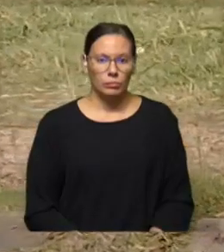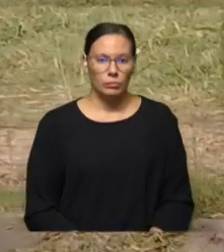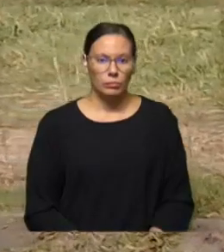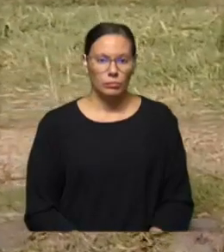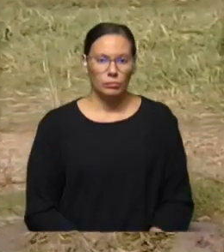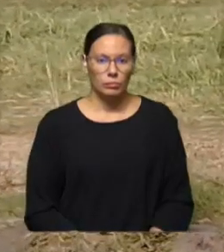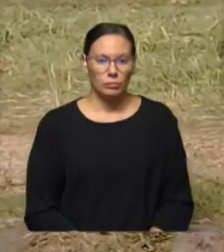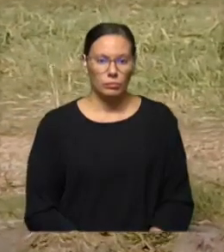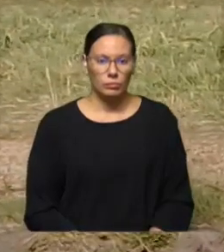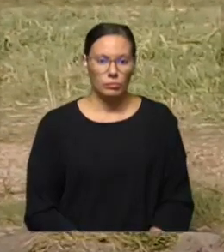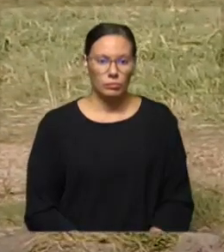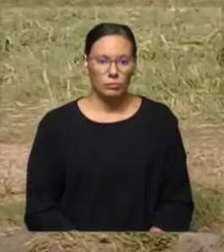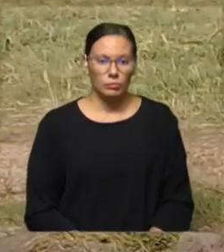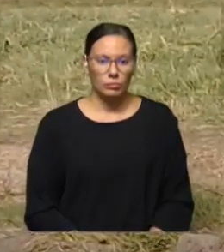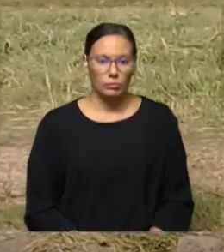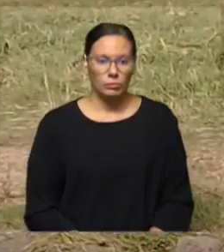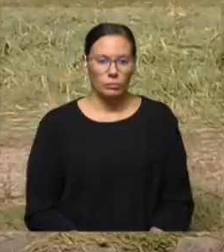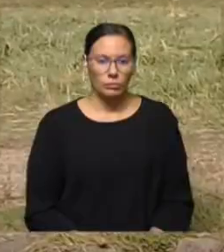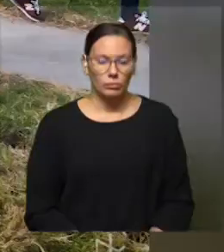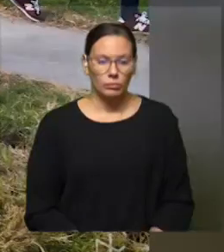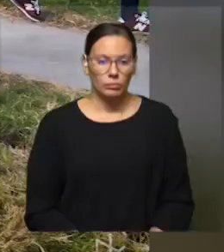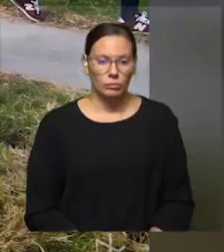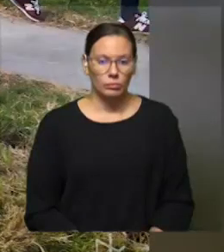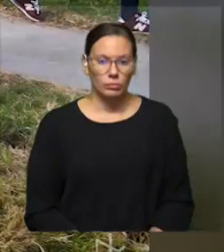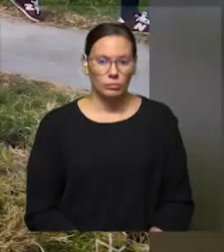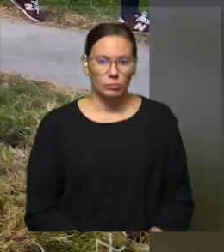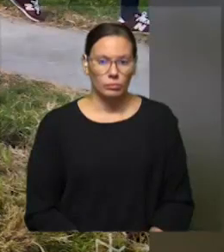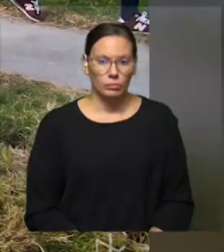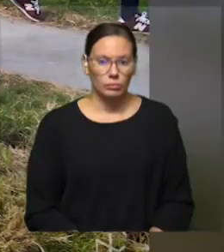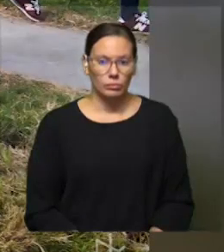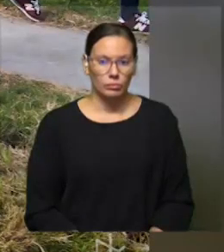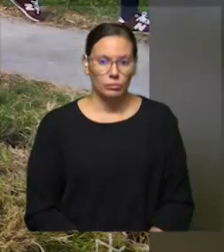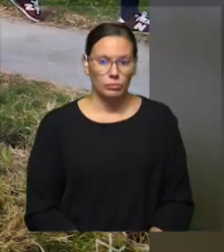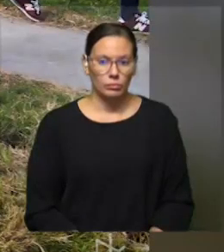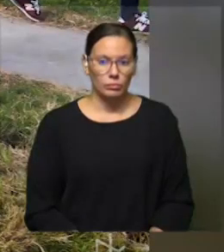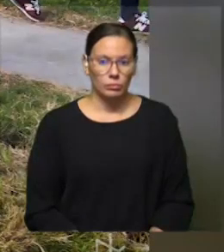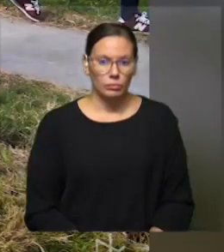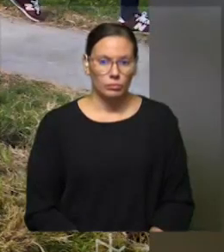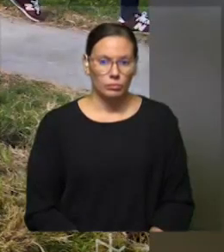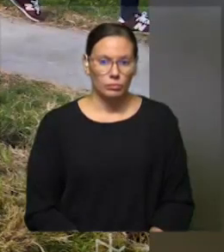Thank you.